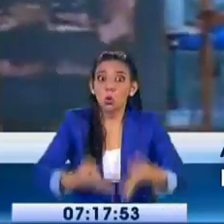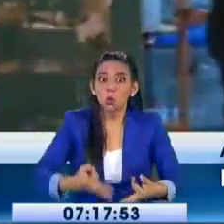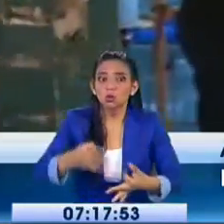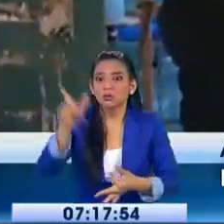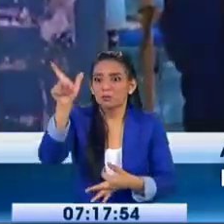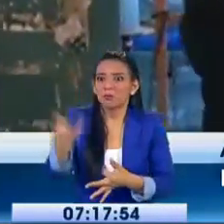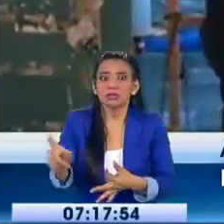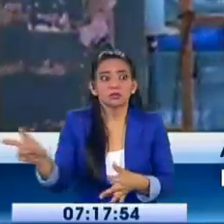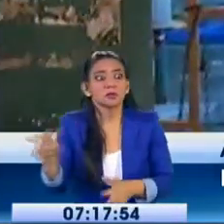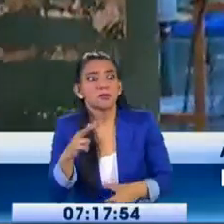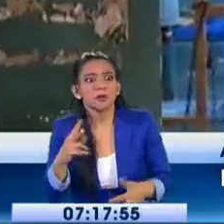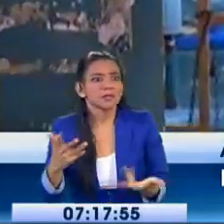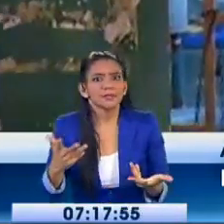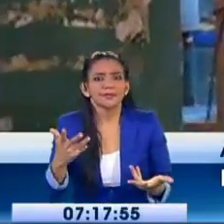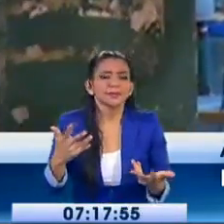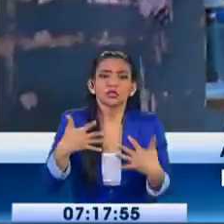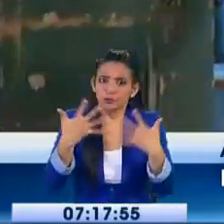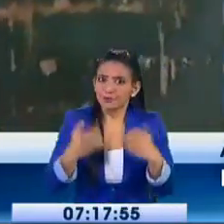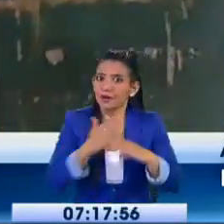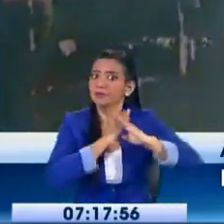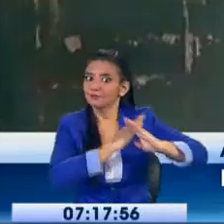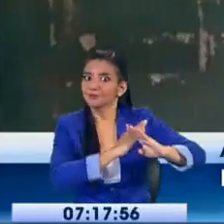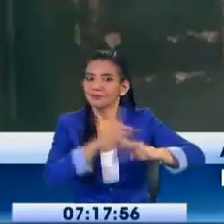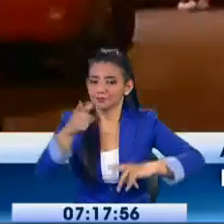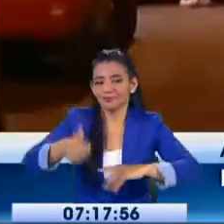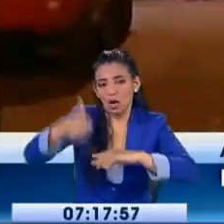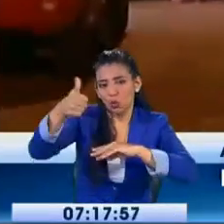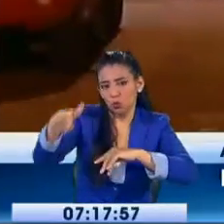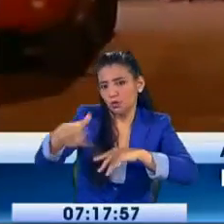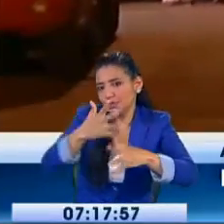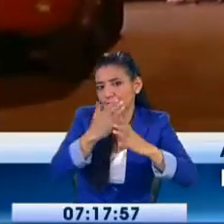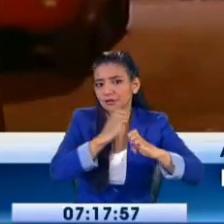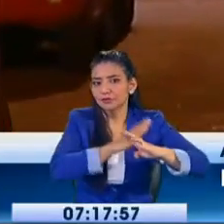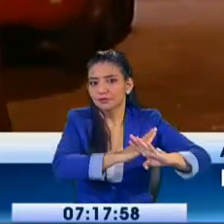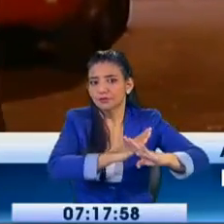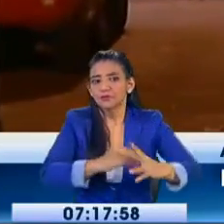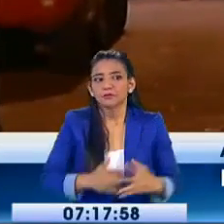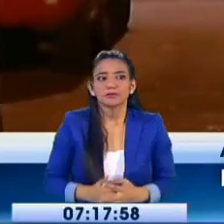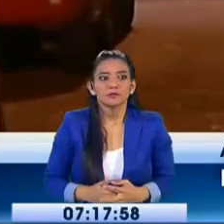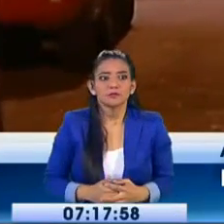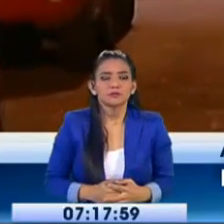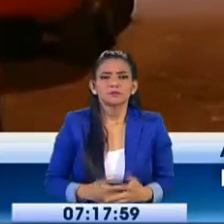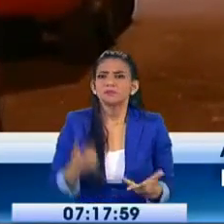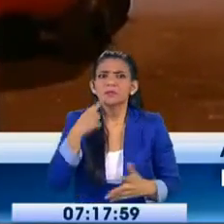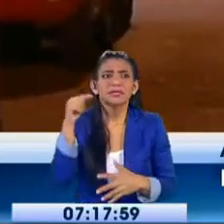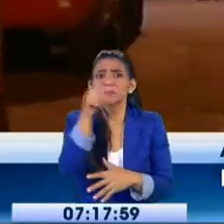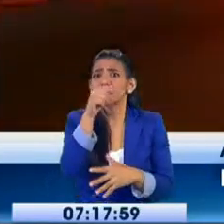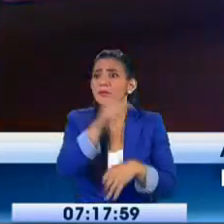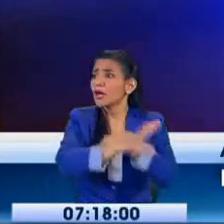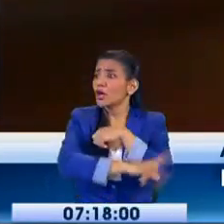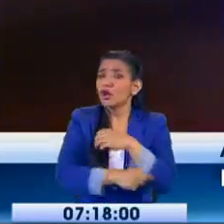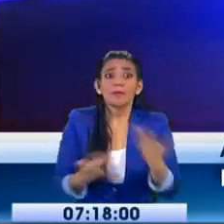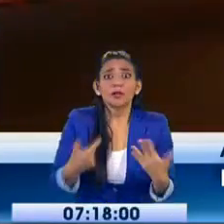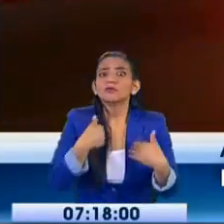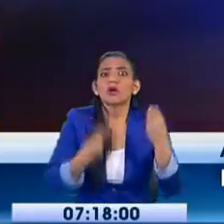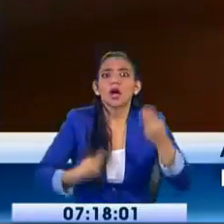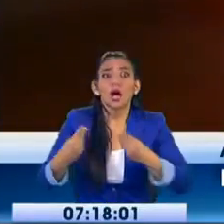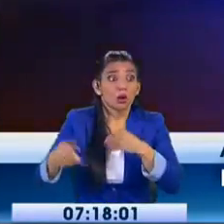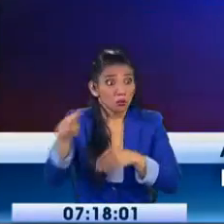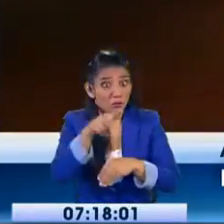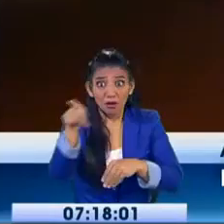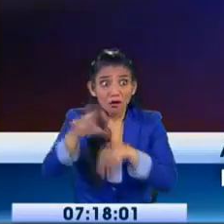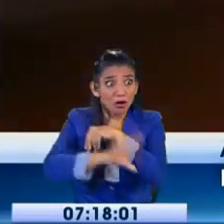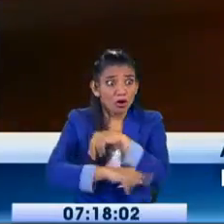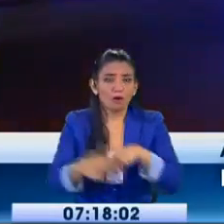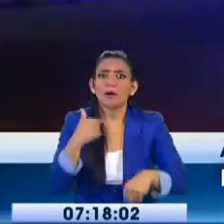deportistas vio lo sucedido e intentó ayudar al vecino. Usted, digamos, está aquí y dice, oye, le están robando, y usted sale. Entonces, usted no sabe qué es lo que le